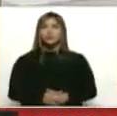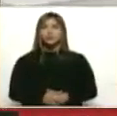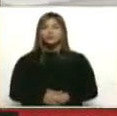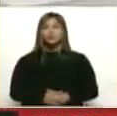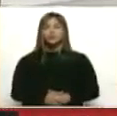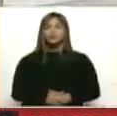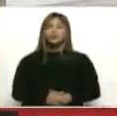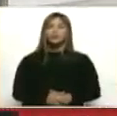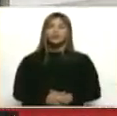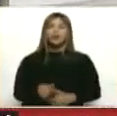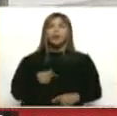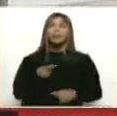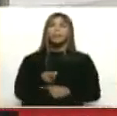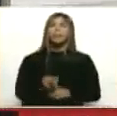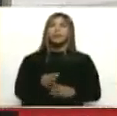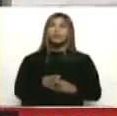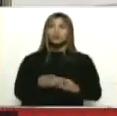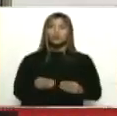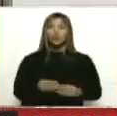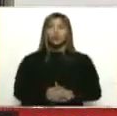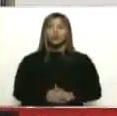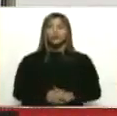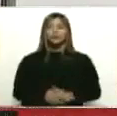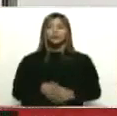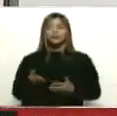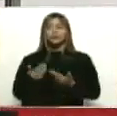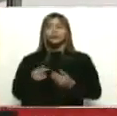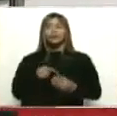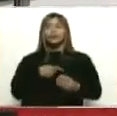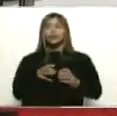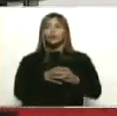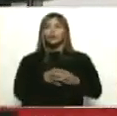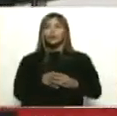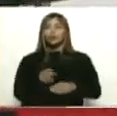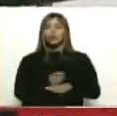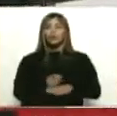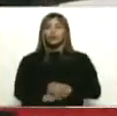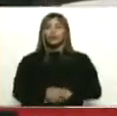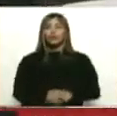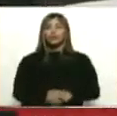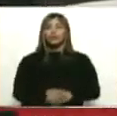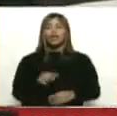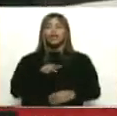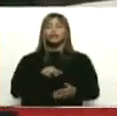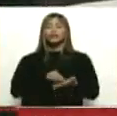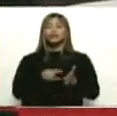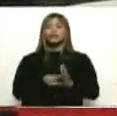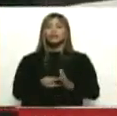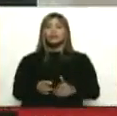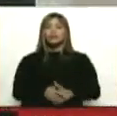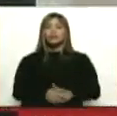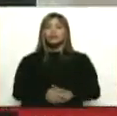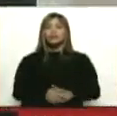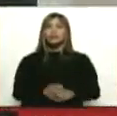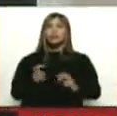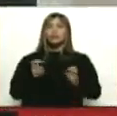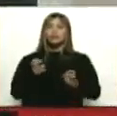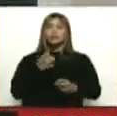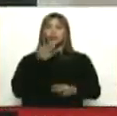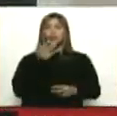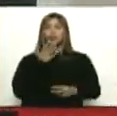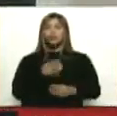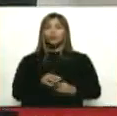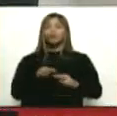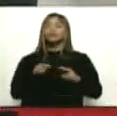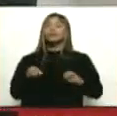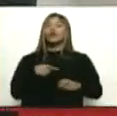va a ordenar a todas las instancias del Poder Ejecutivo. Eso no significa que en teoría, o por lo menos en el marco